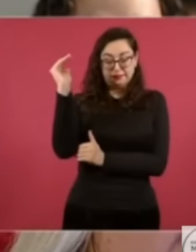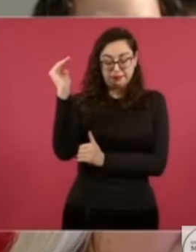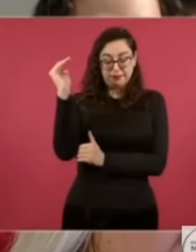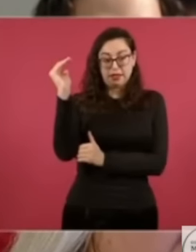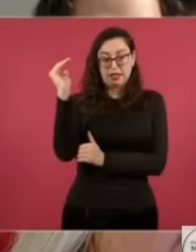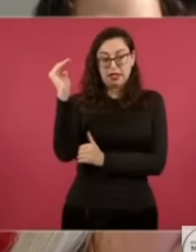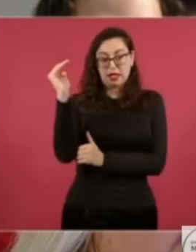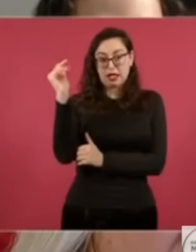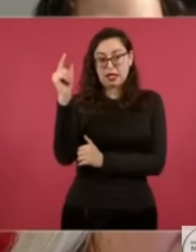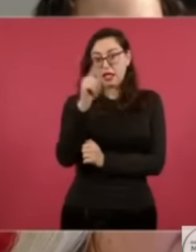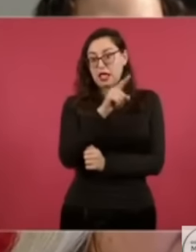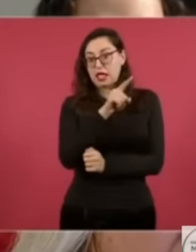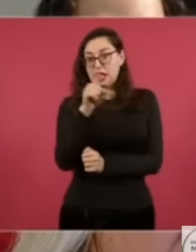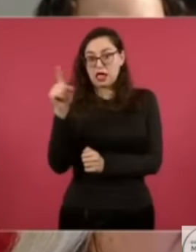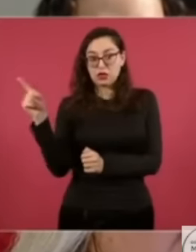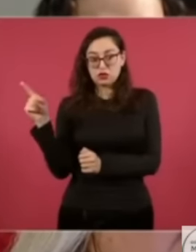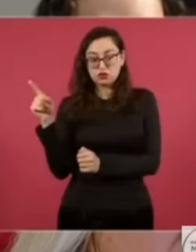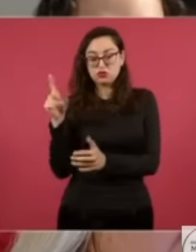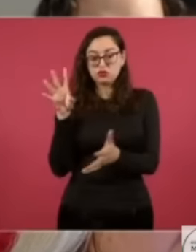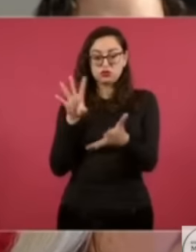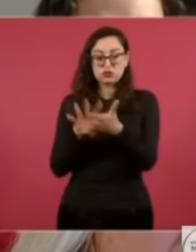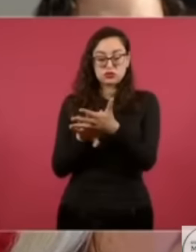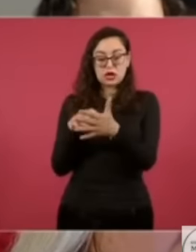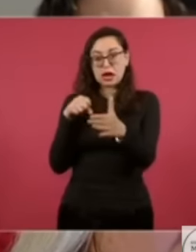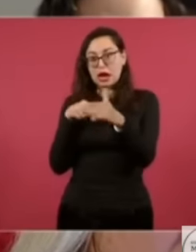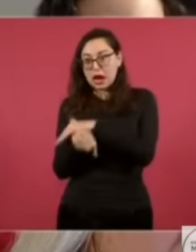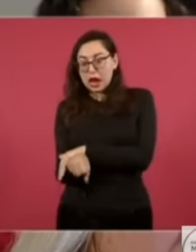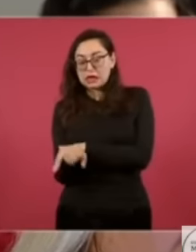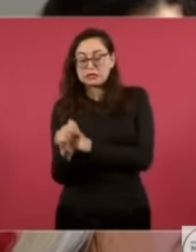tienen prisión preventiva?